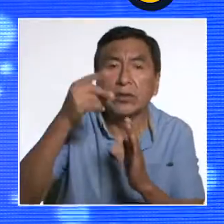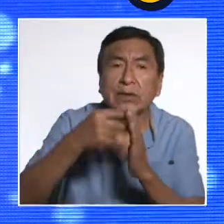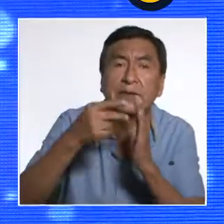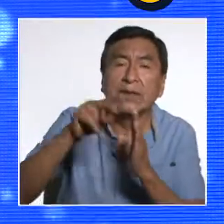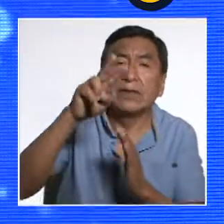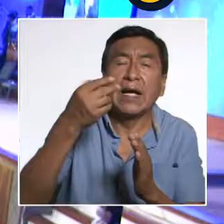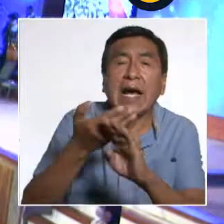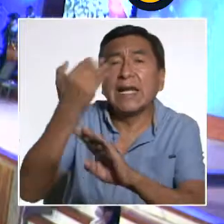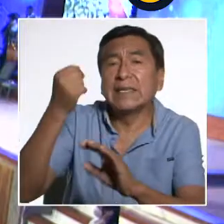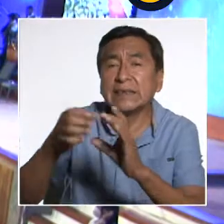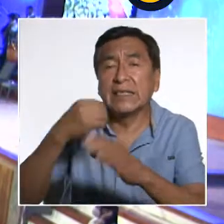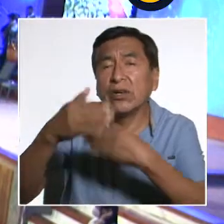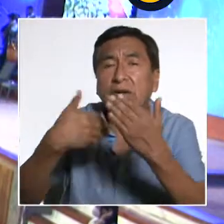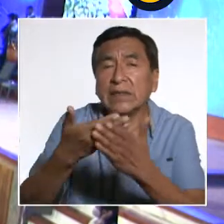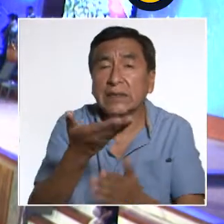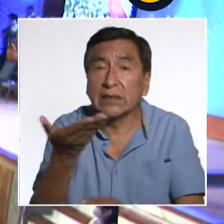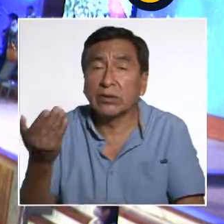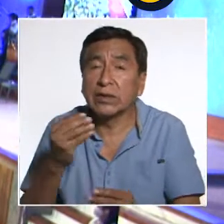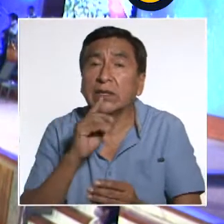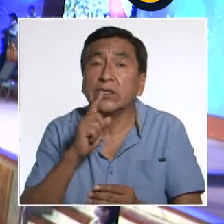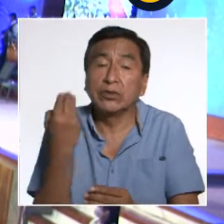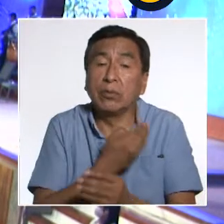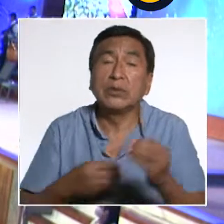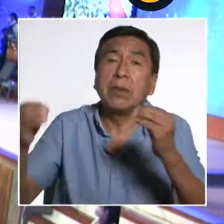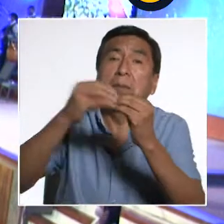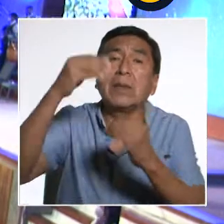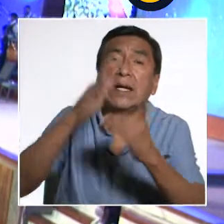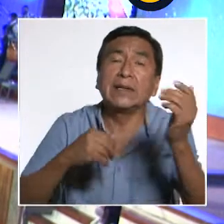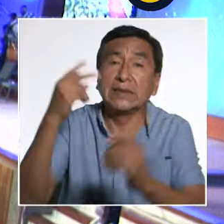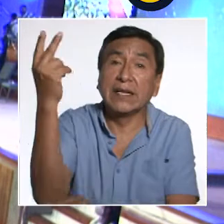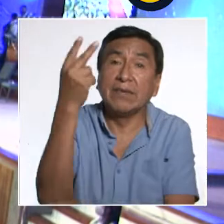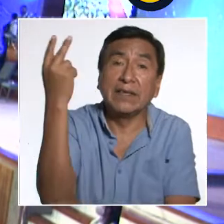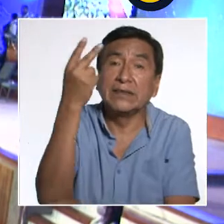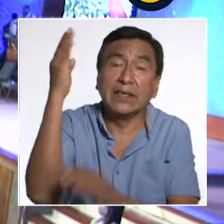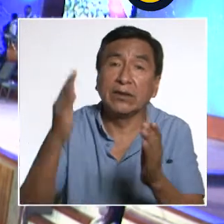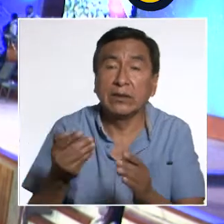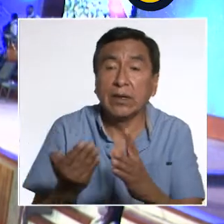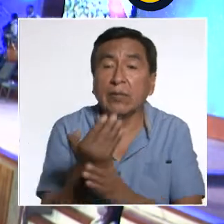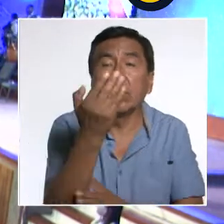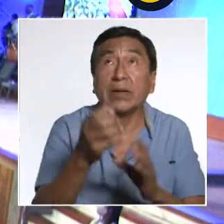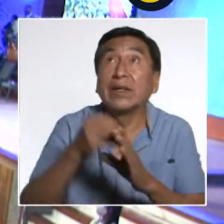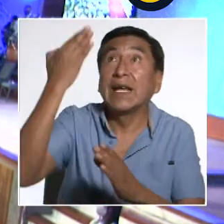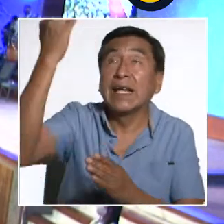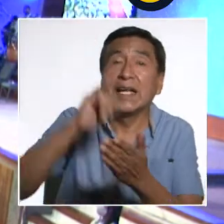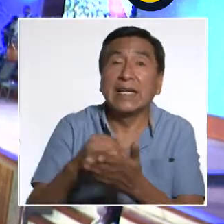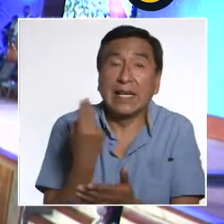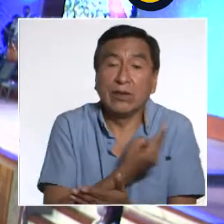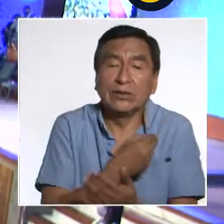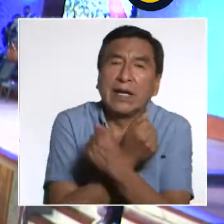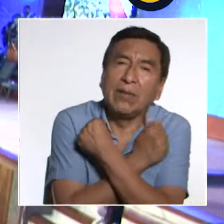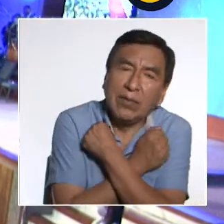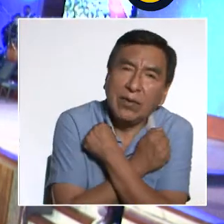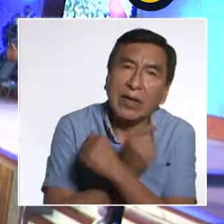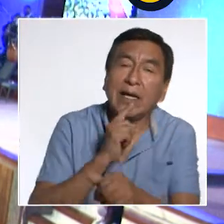cosas somos más que vencedores por medio de aquel que nos amó. Es el